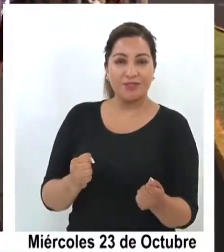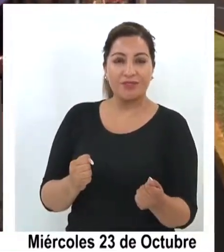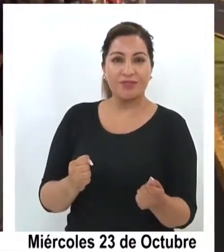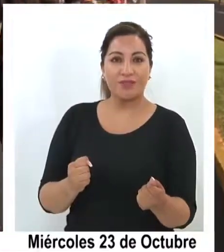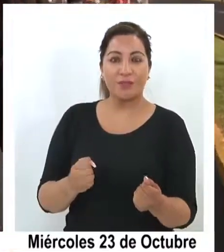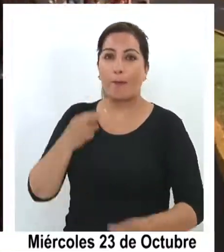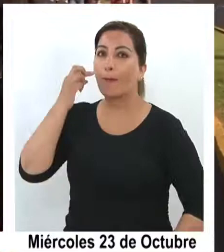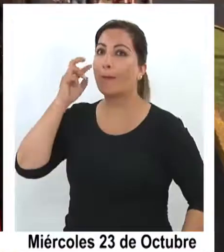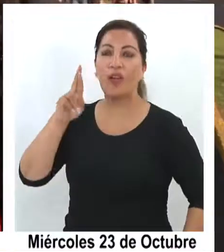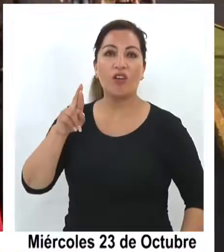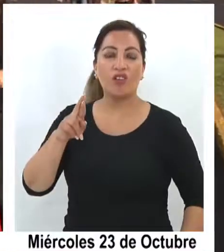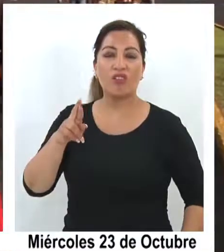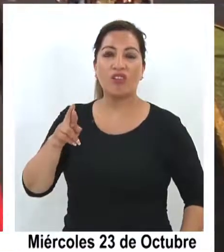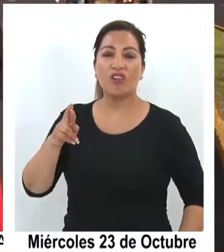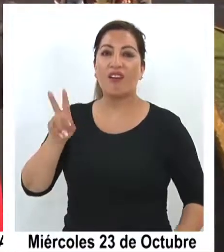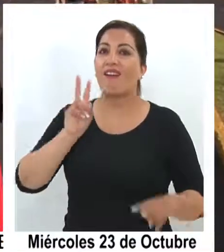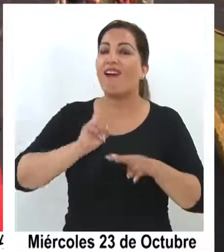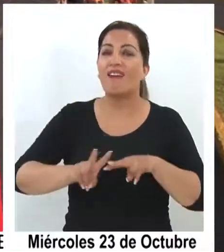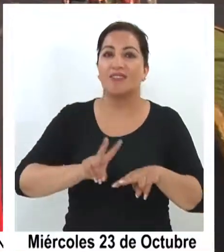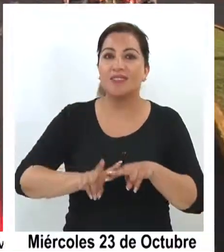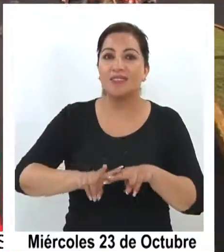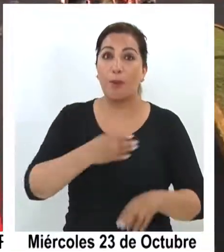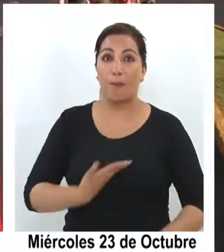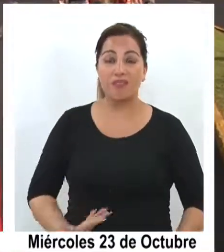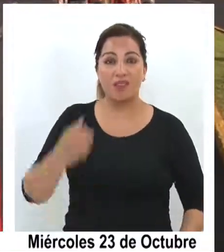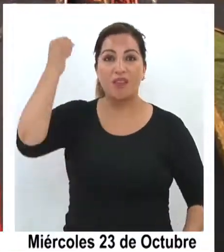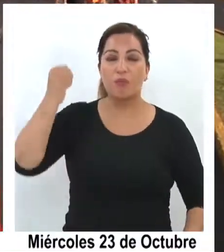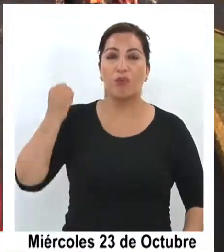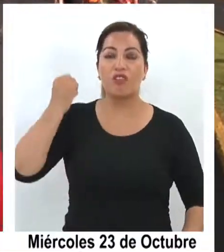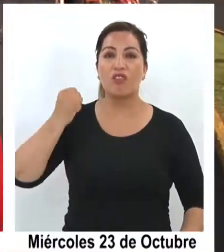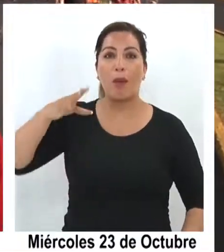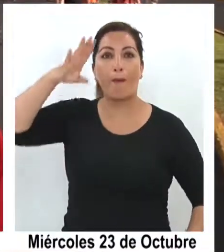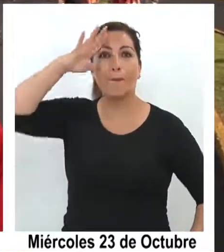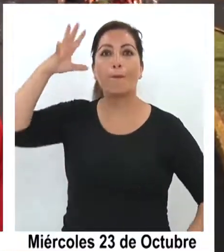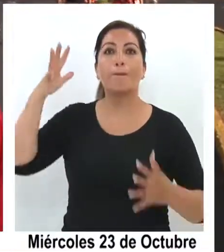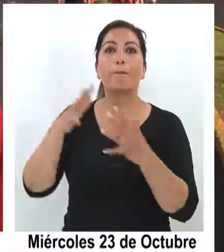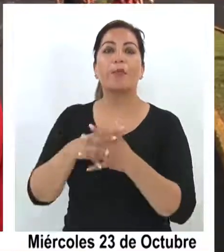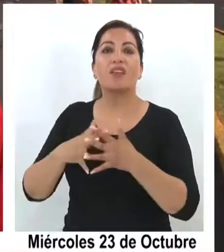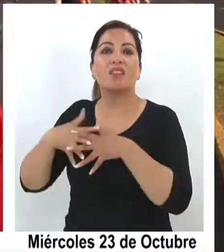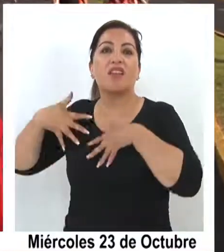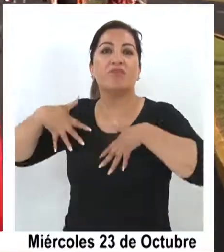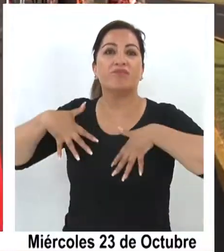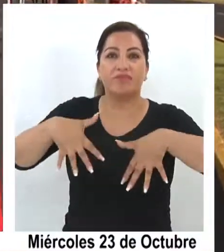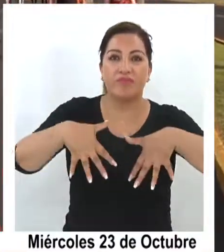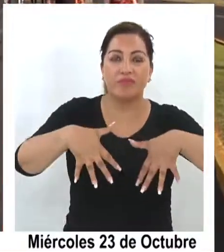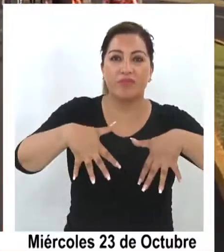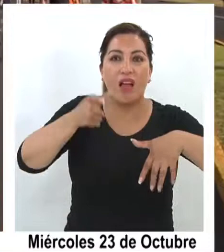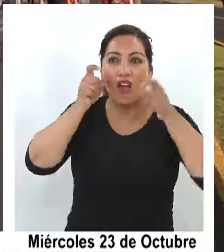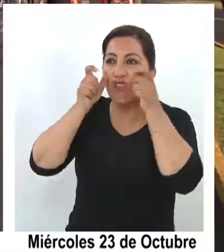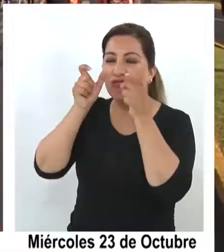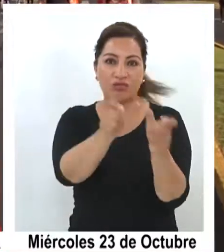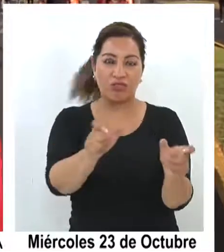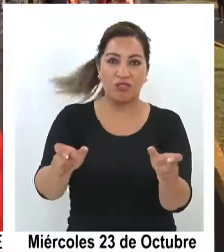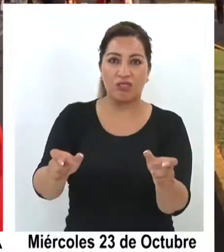no. La peor movida que podía haber hecho este presidente es haber sacado a los militares a la calle.